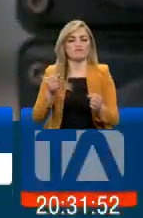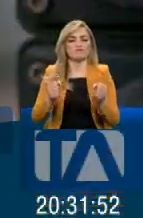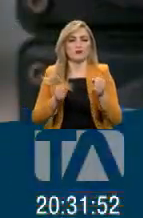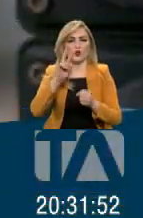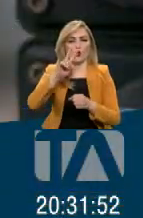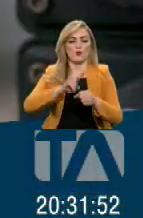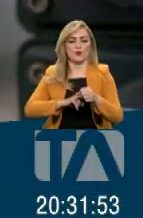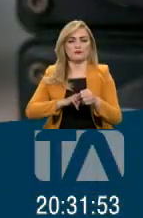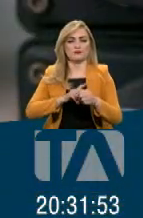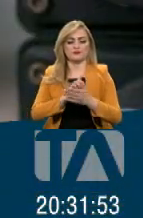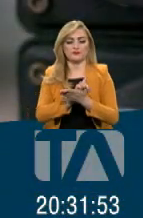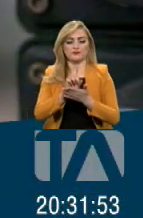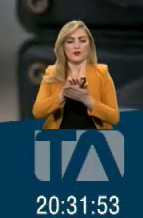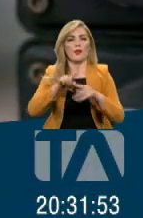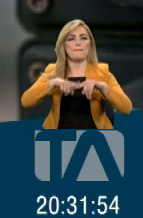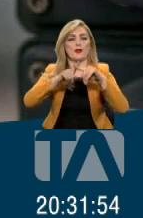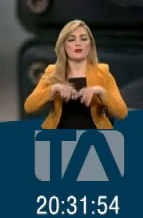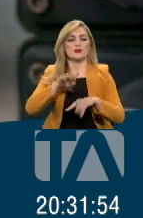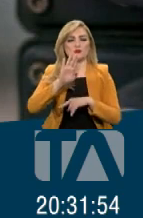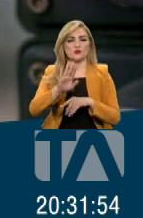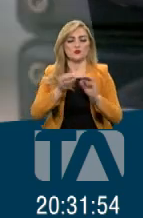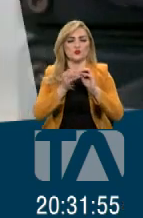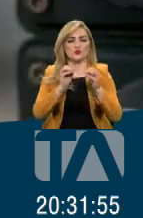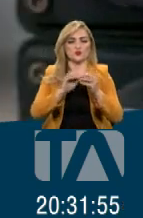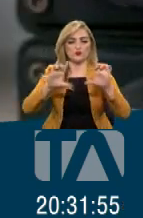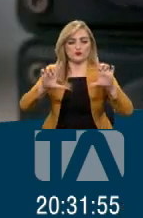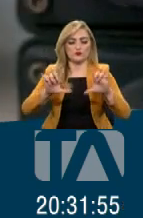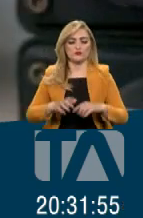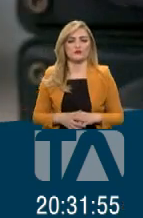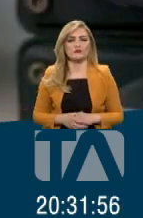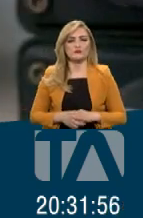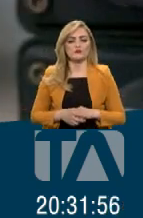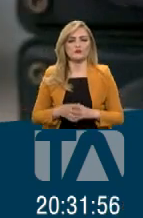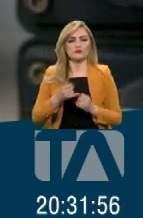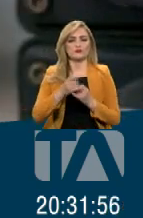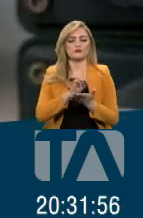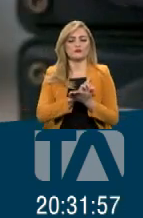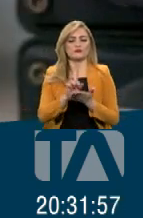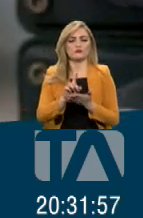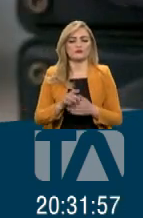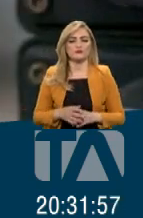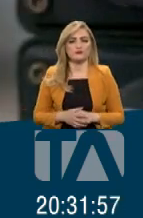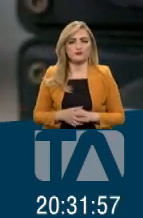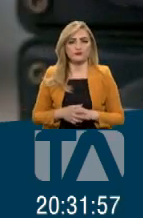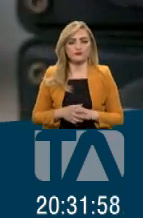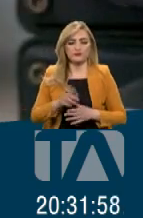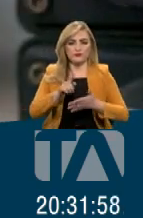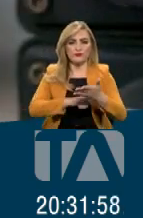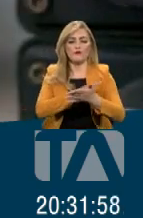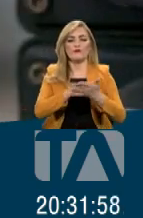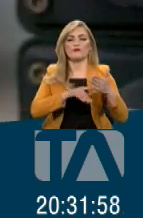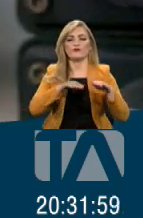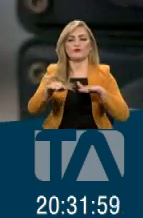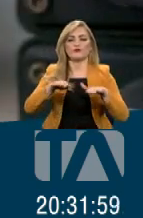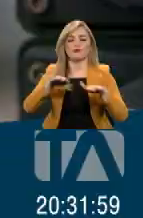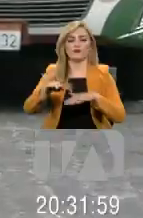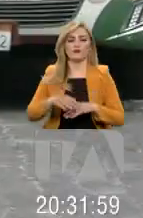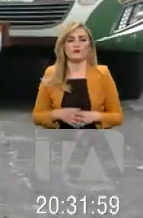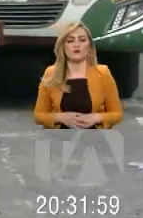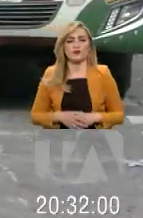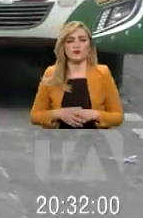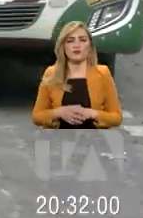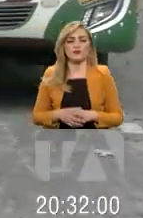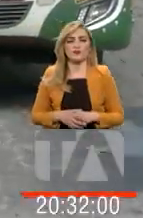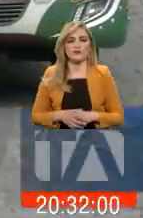dos veces por semana de acuerdo al último dígito de su placa, y los fines de semana está completamente prohibida la circulación vehicular.